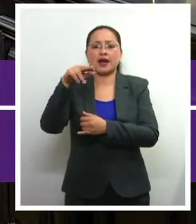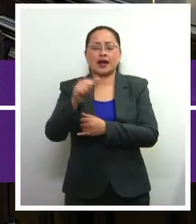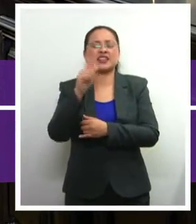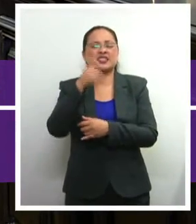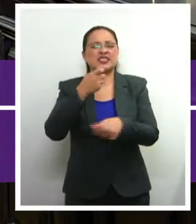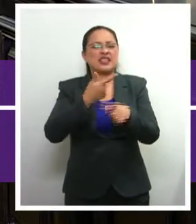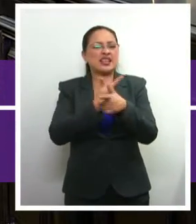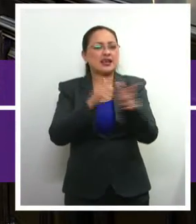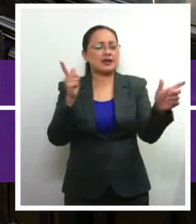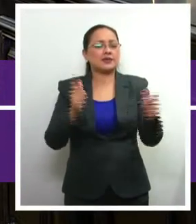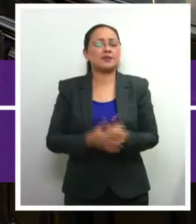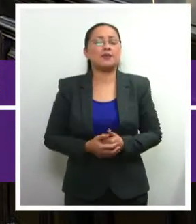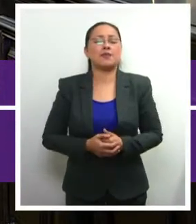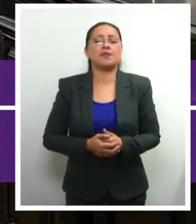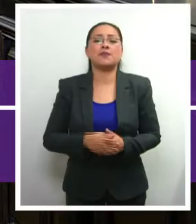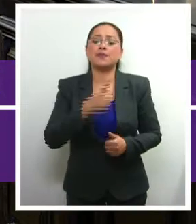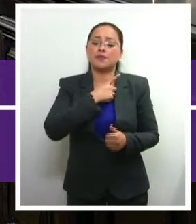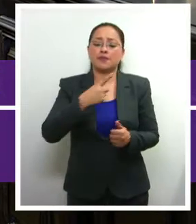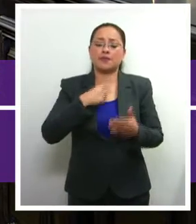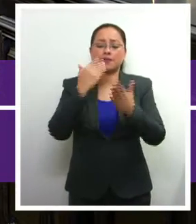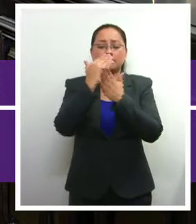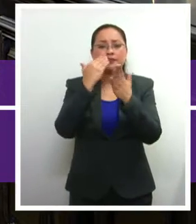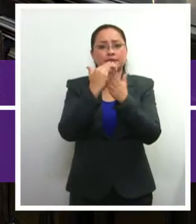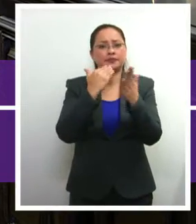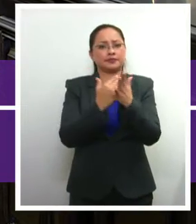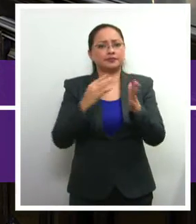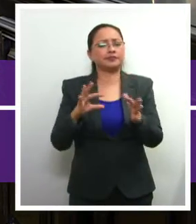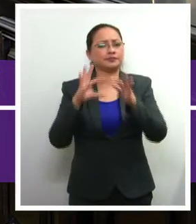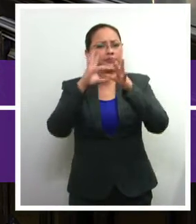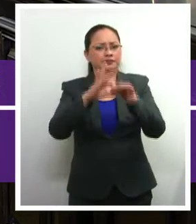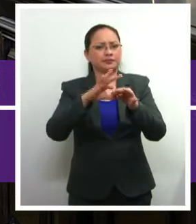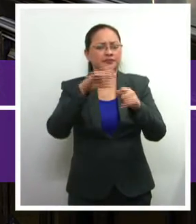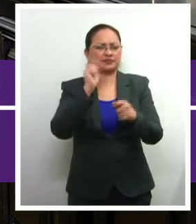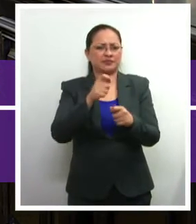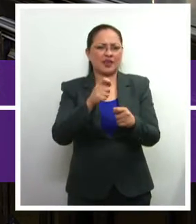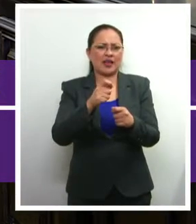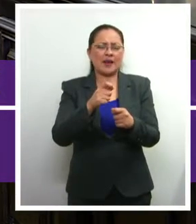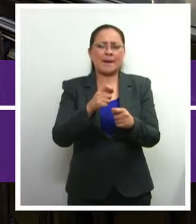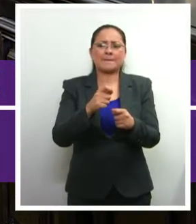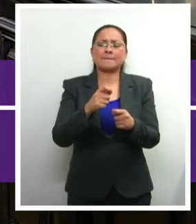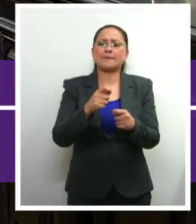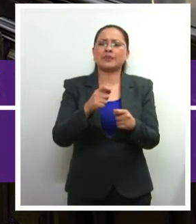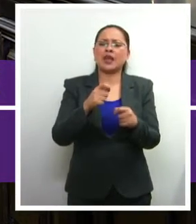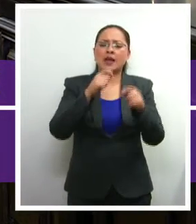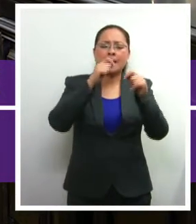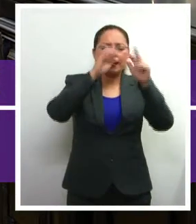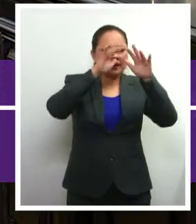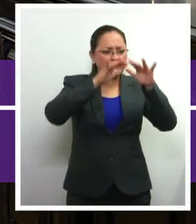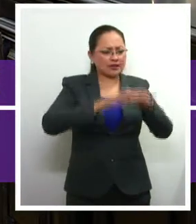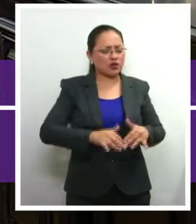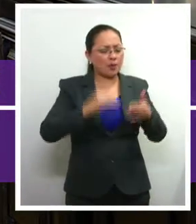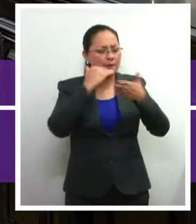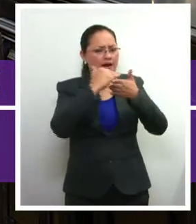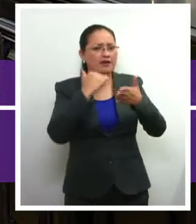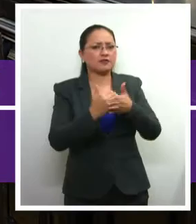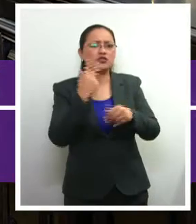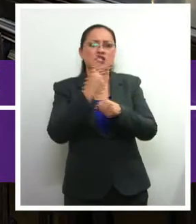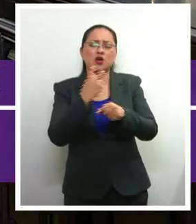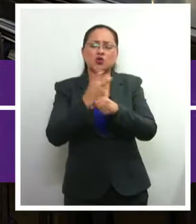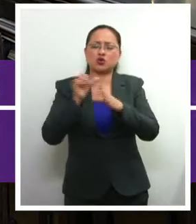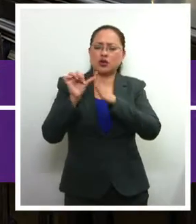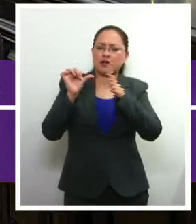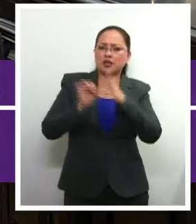Asimismo, se deben establecer cláusulas residuales que hagan menos rígida la redacción del párrafo segundo del artículo